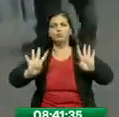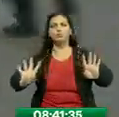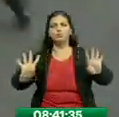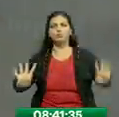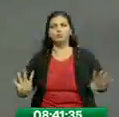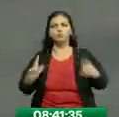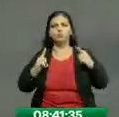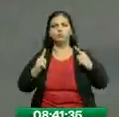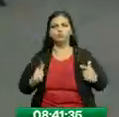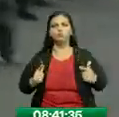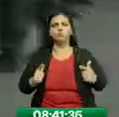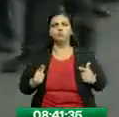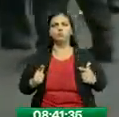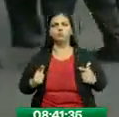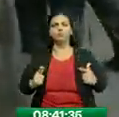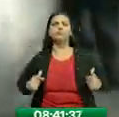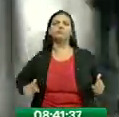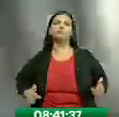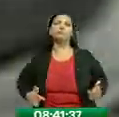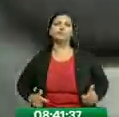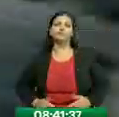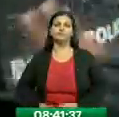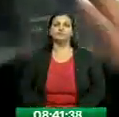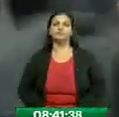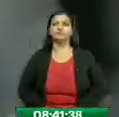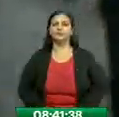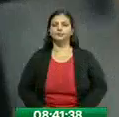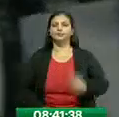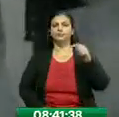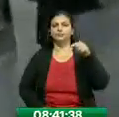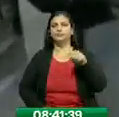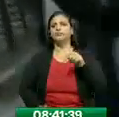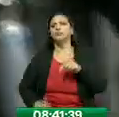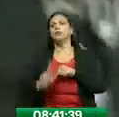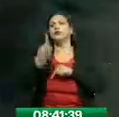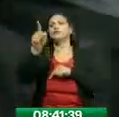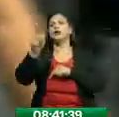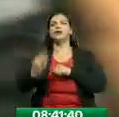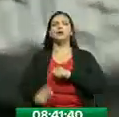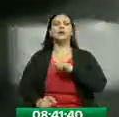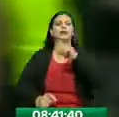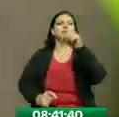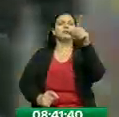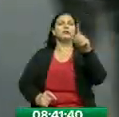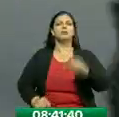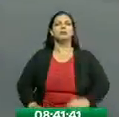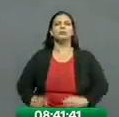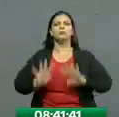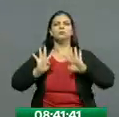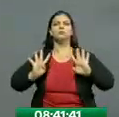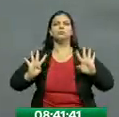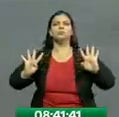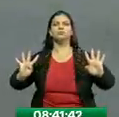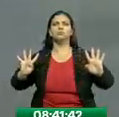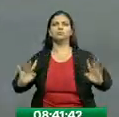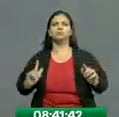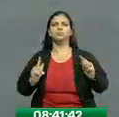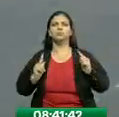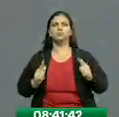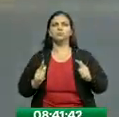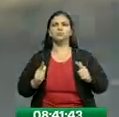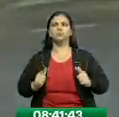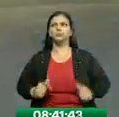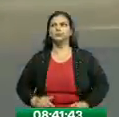este punto y es uno de los varios que existen acá en el ingreso hacia el puente que forma parte de este anillo